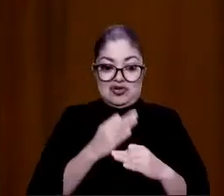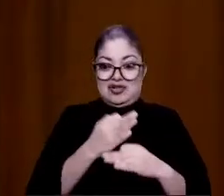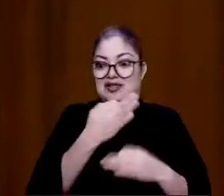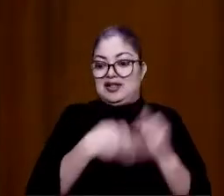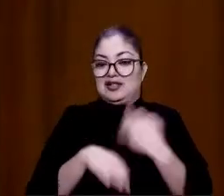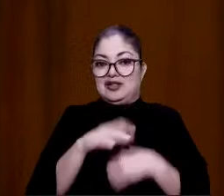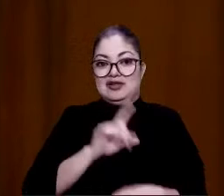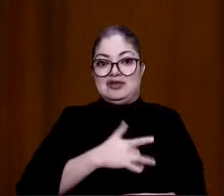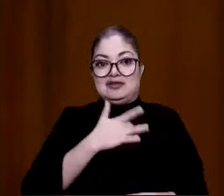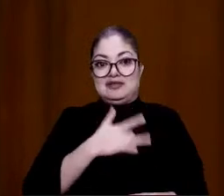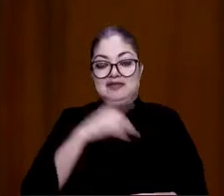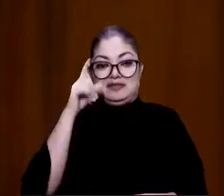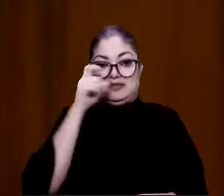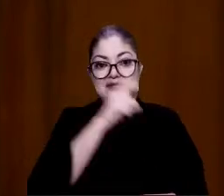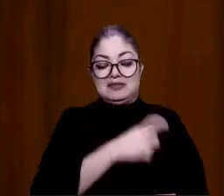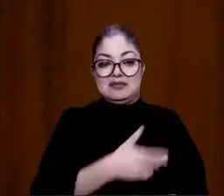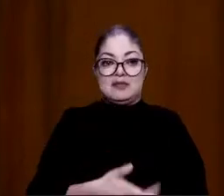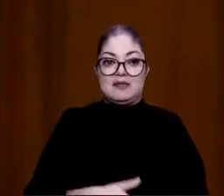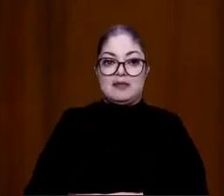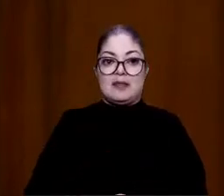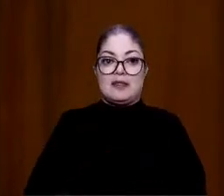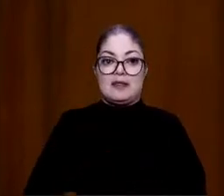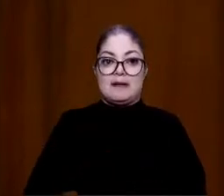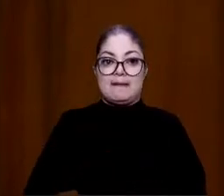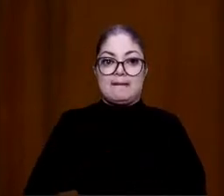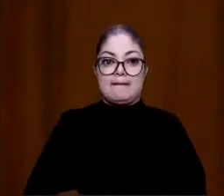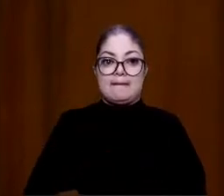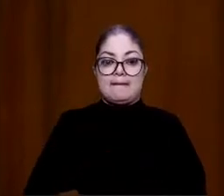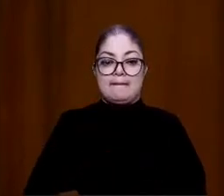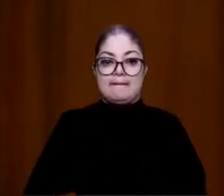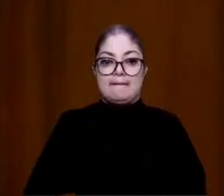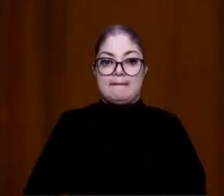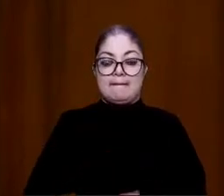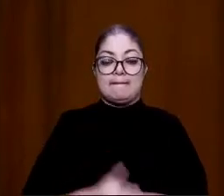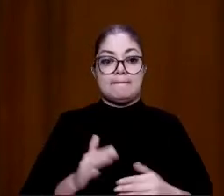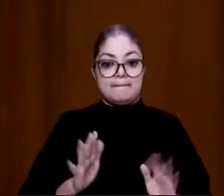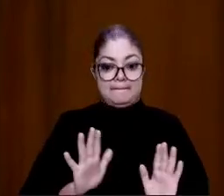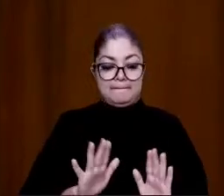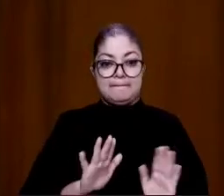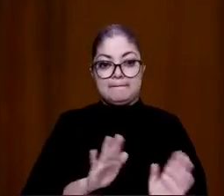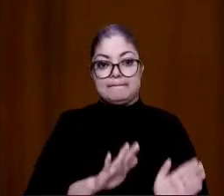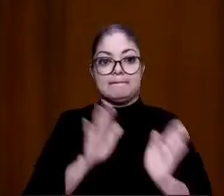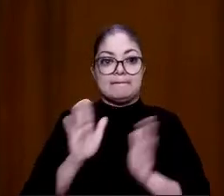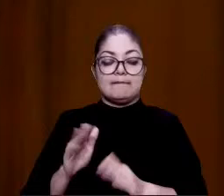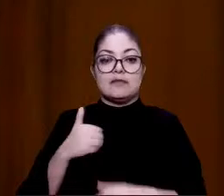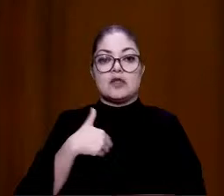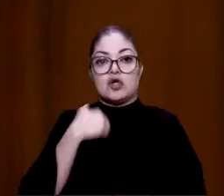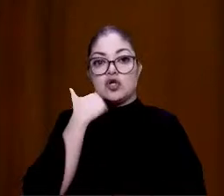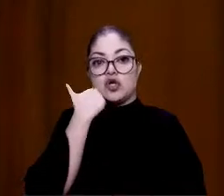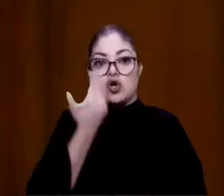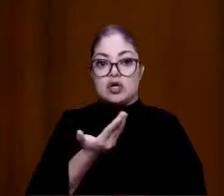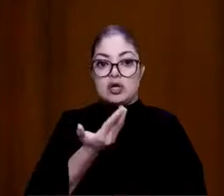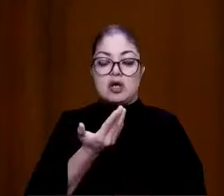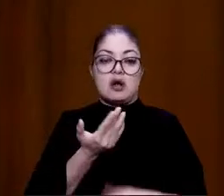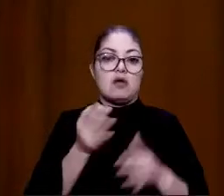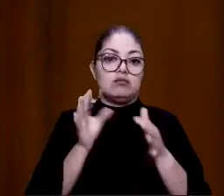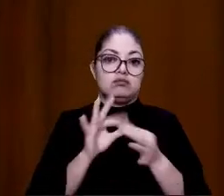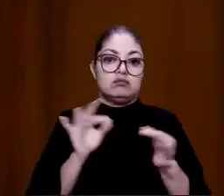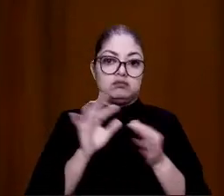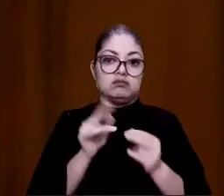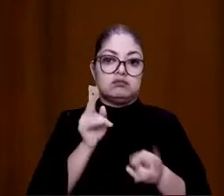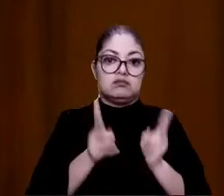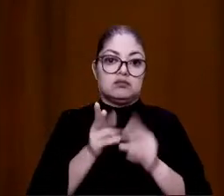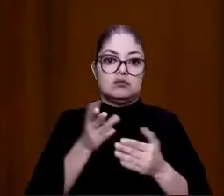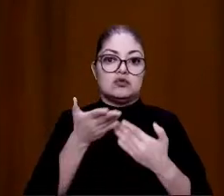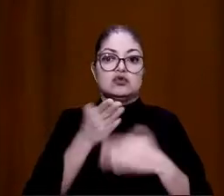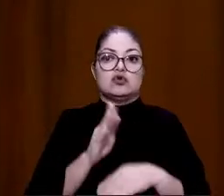todos. Posteriormente quisiera platicar del tema